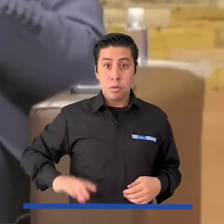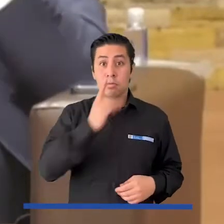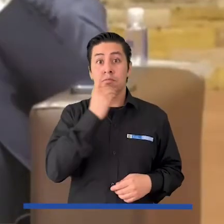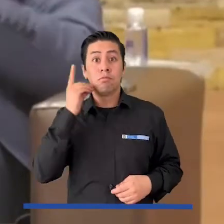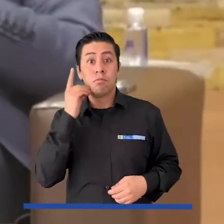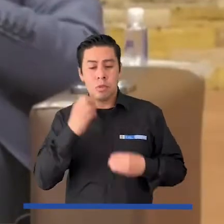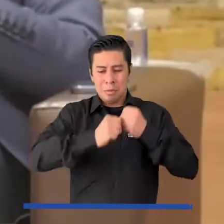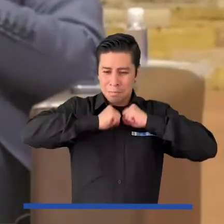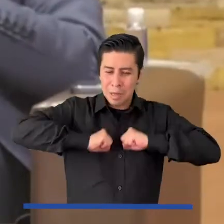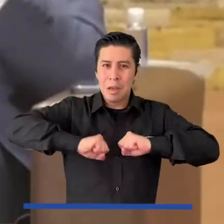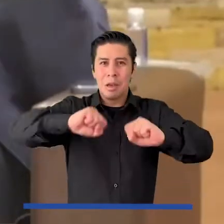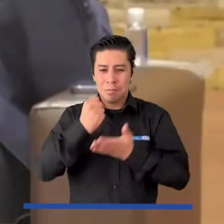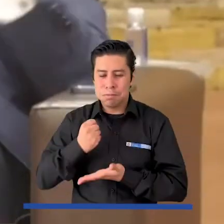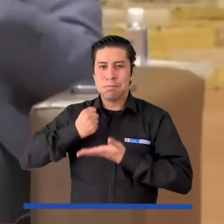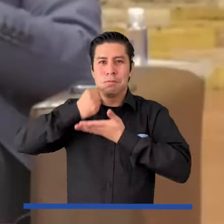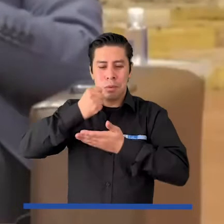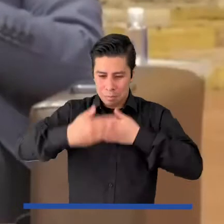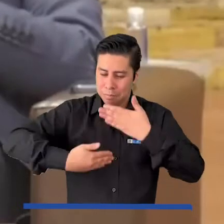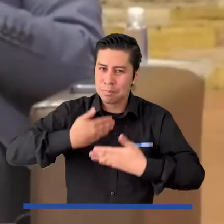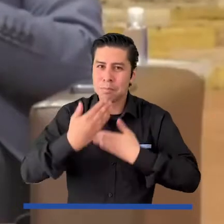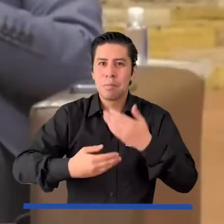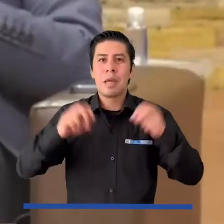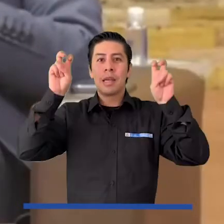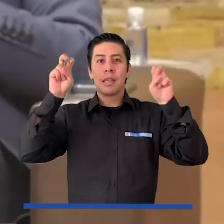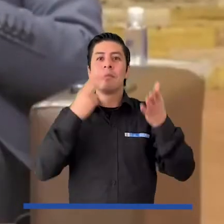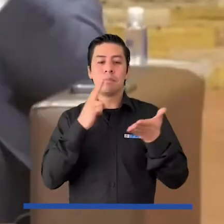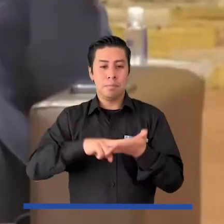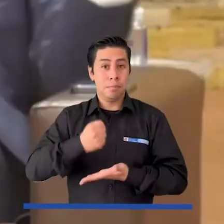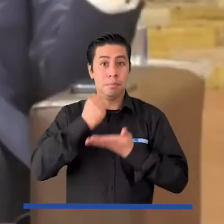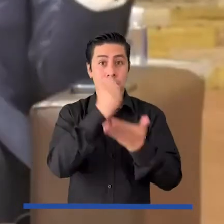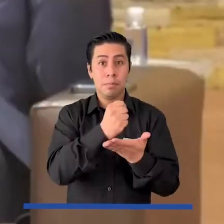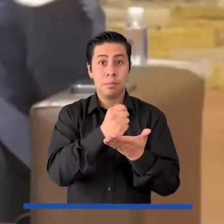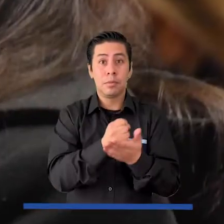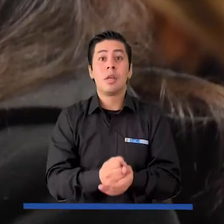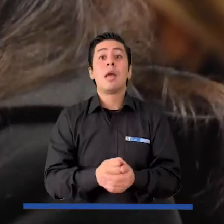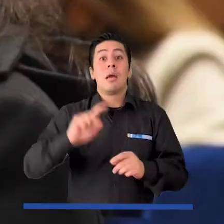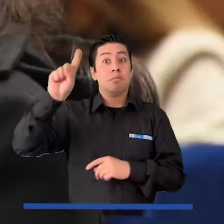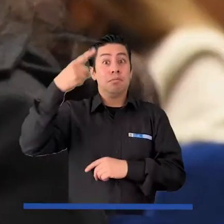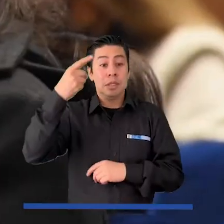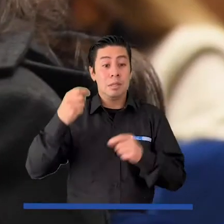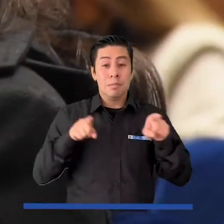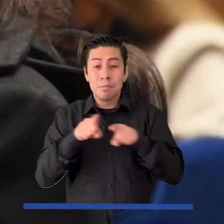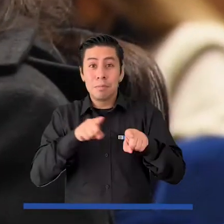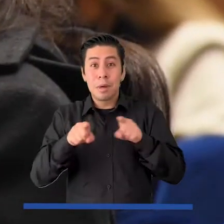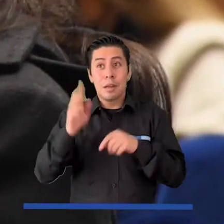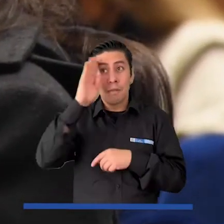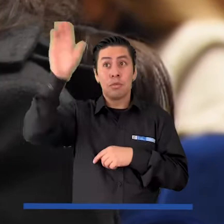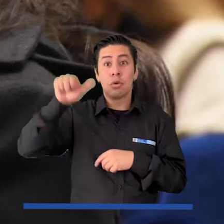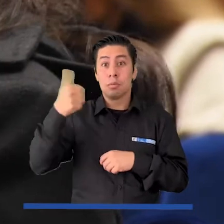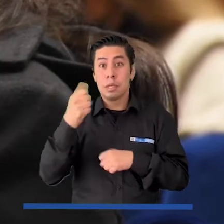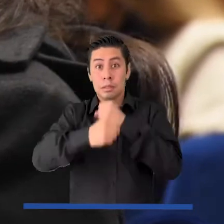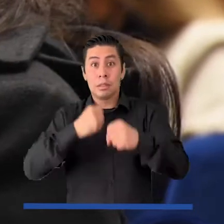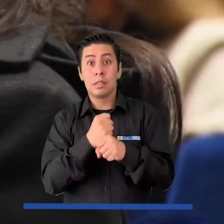han enfatizado en el gobierno del presidente Iván Duque, donde ha hecho un esfuerzo presupuestal para avanzar en la ruta frente a los temas de indemnización. Al